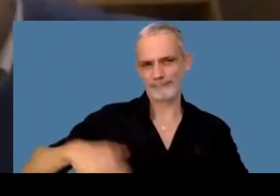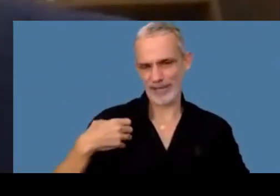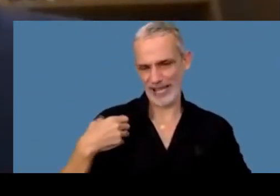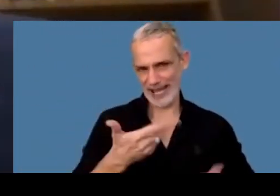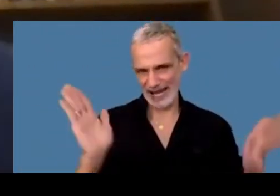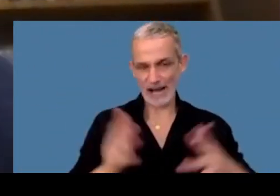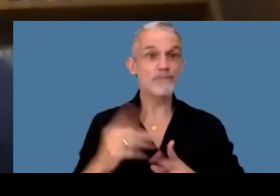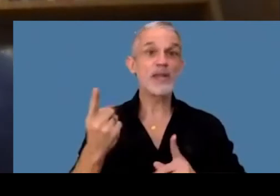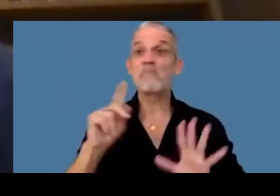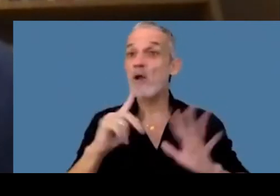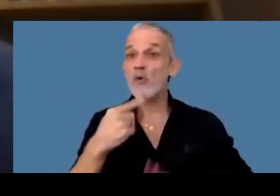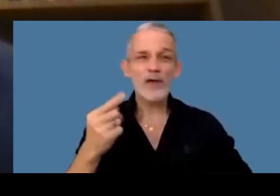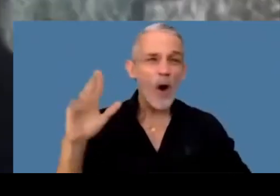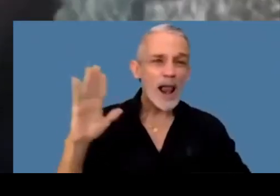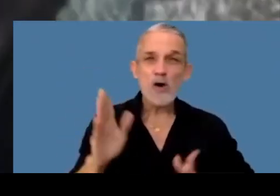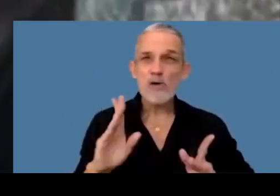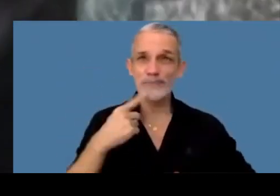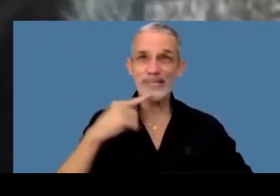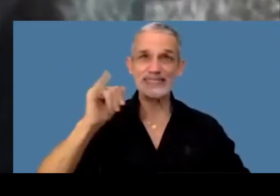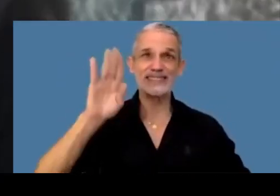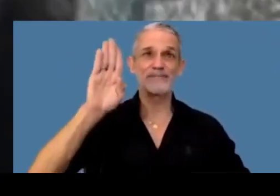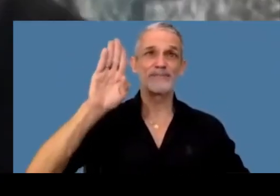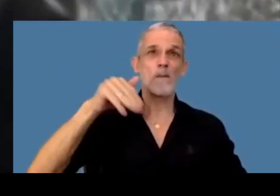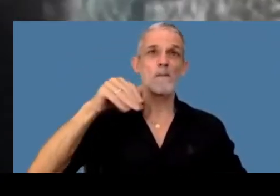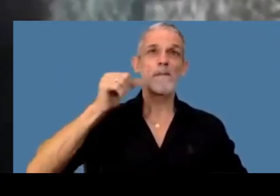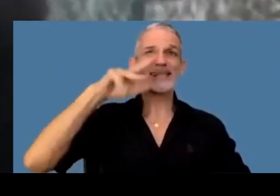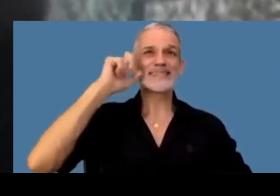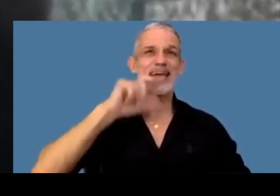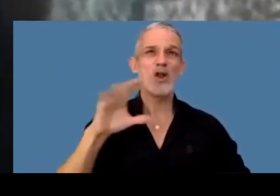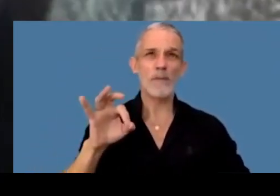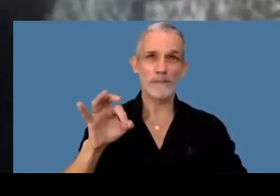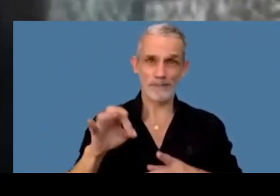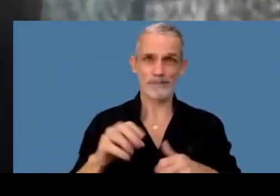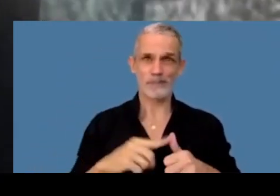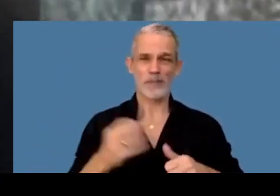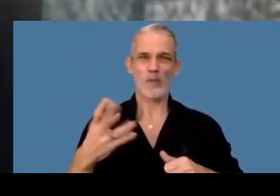dijo algo, no, perdón. Sí, yo, Marcelo, otra vez, del anterior.